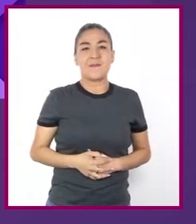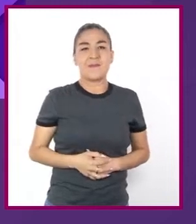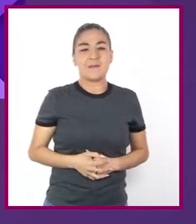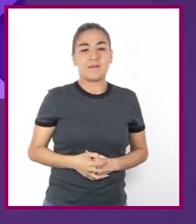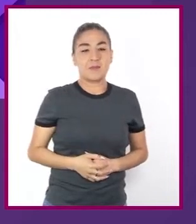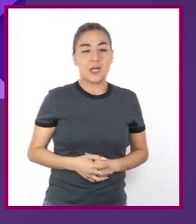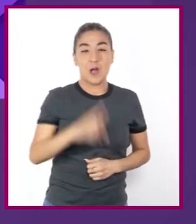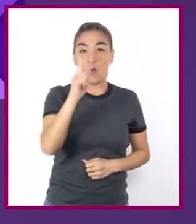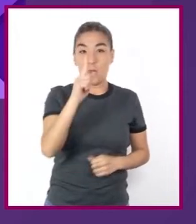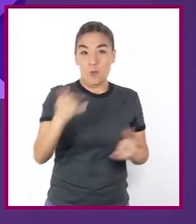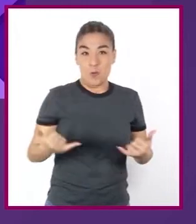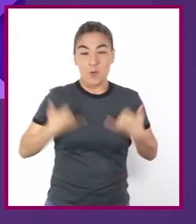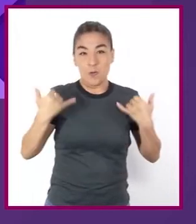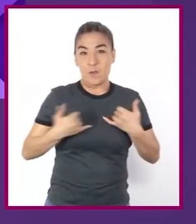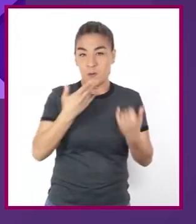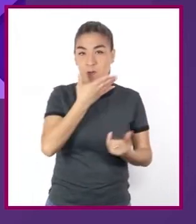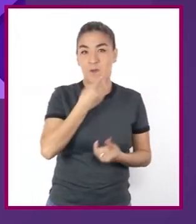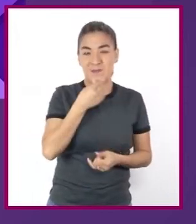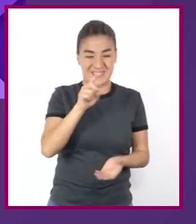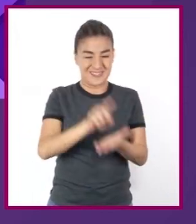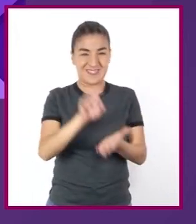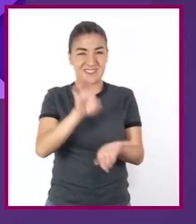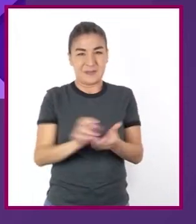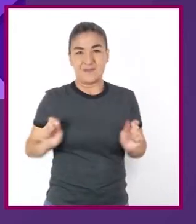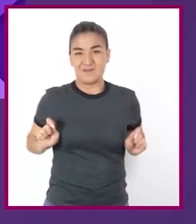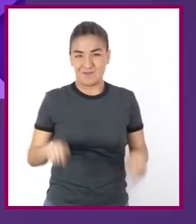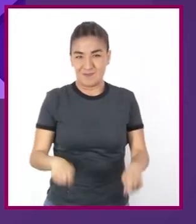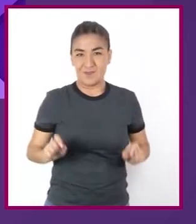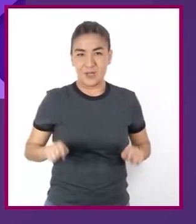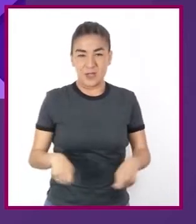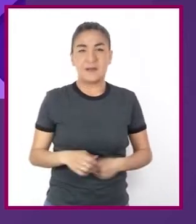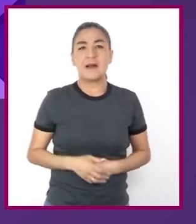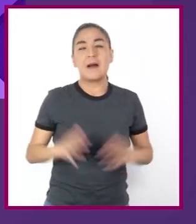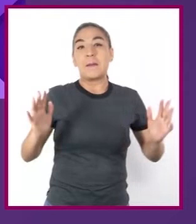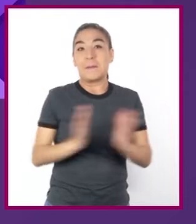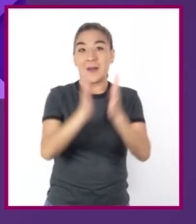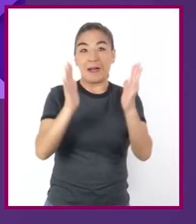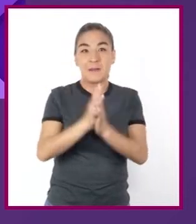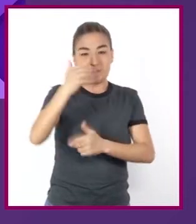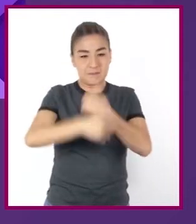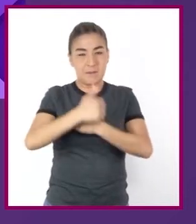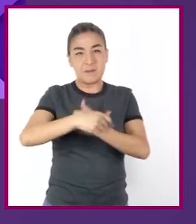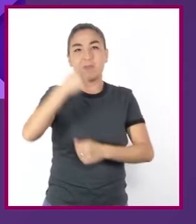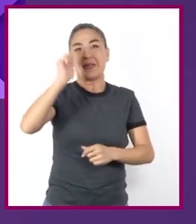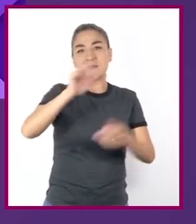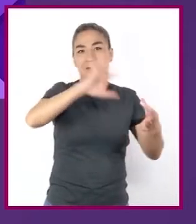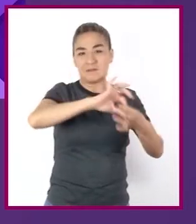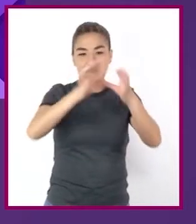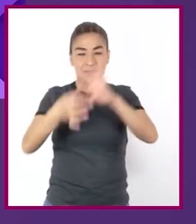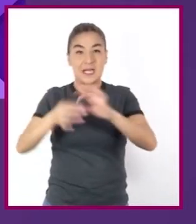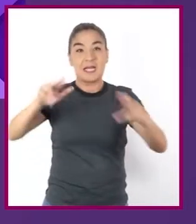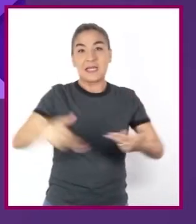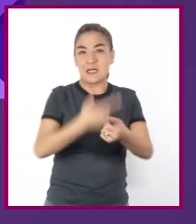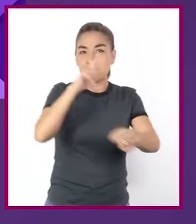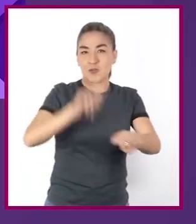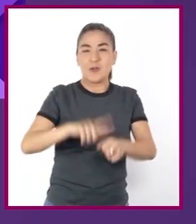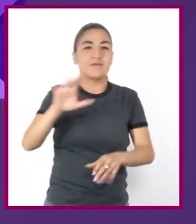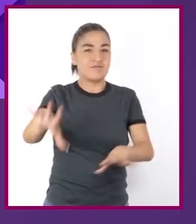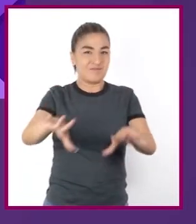Un joven con discapacidad motriz participa en una competencia paralímpica nacional de